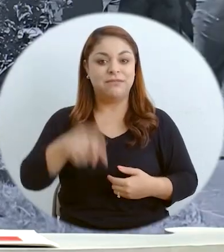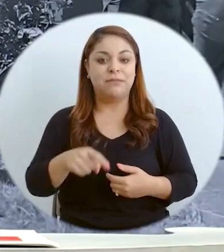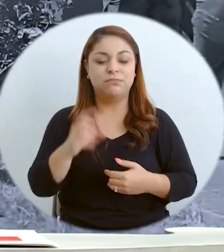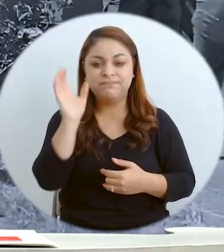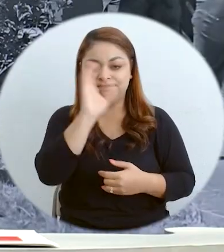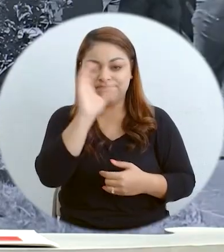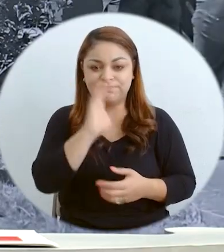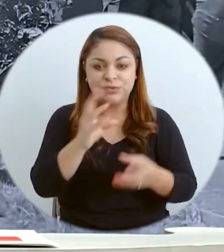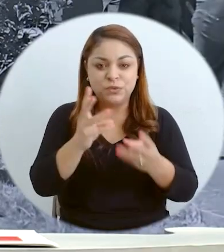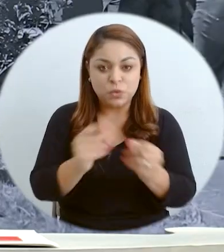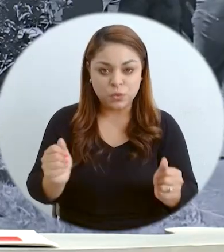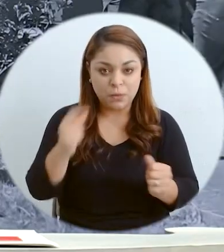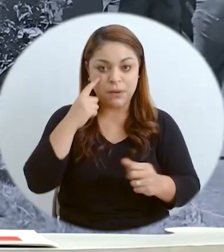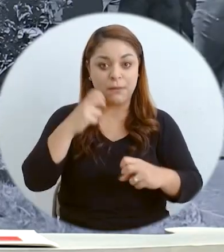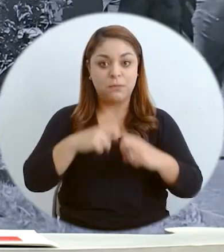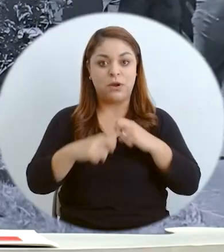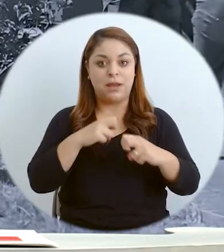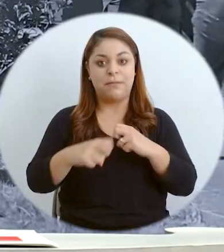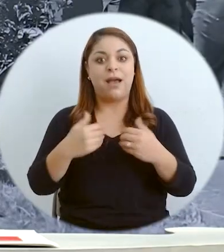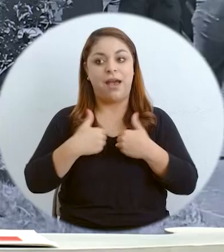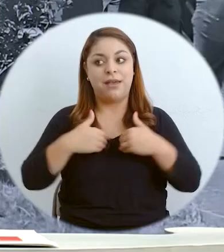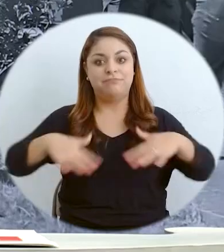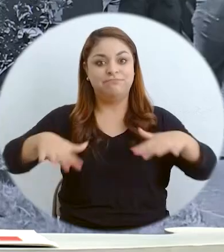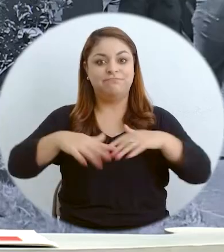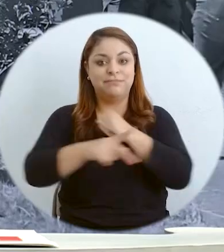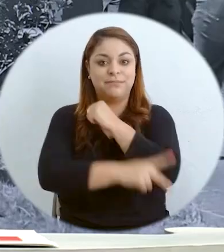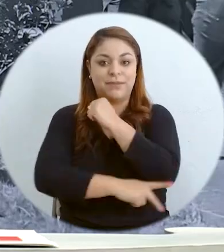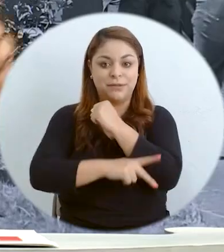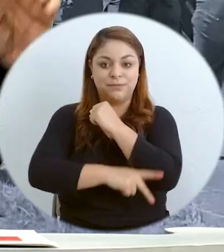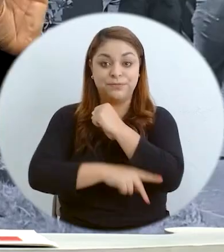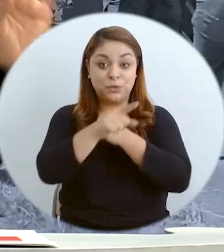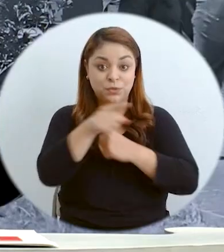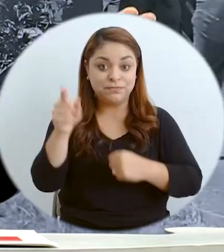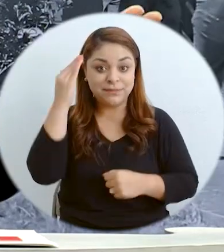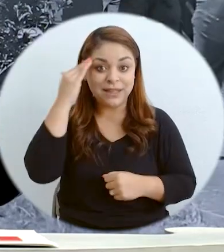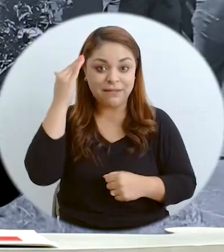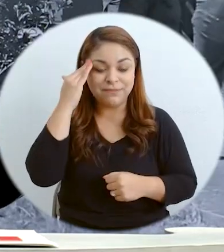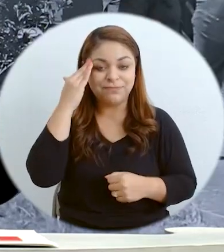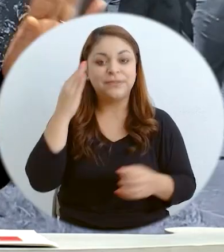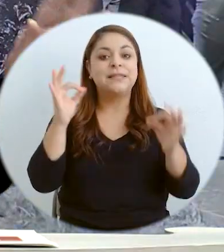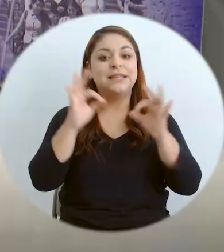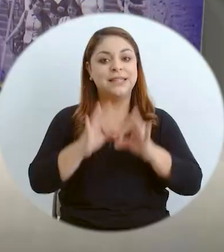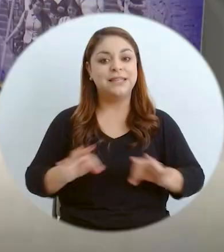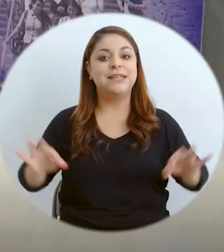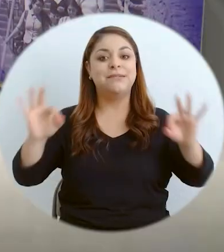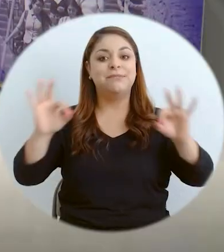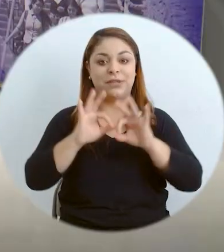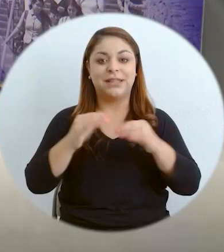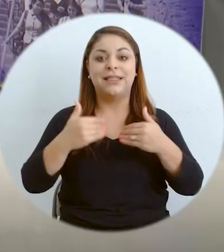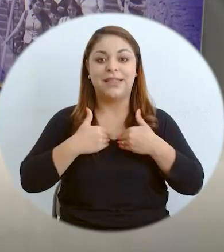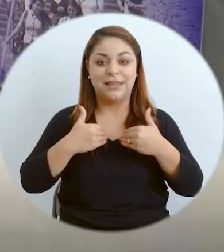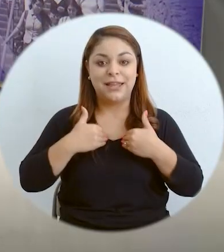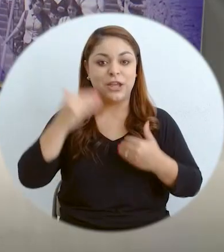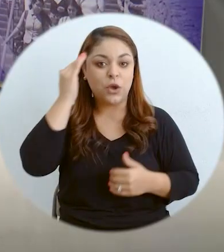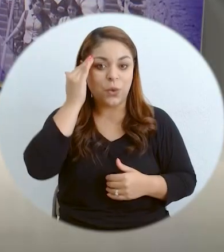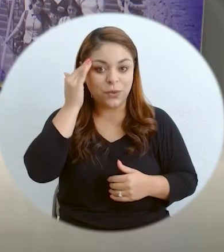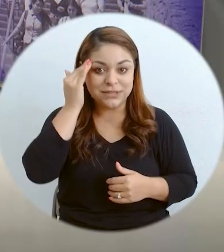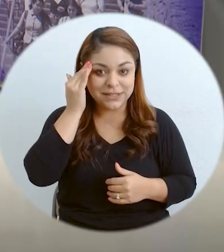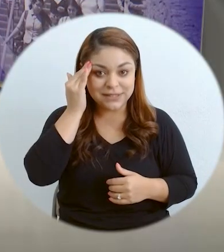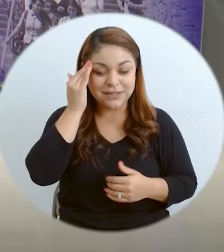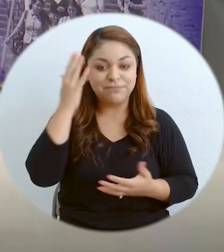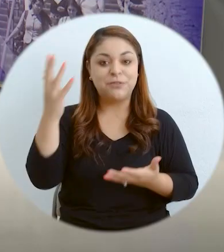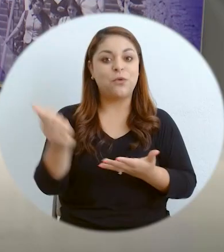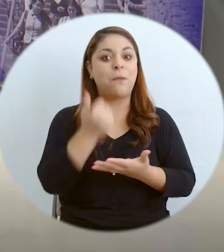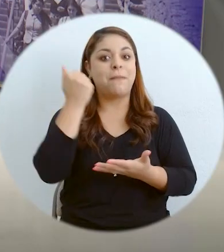está buscar la solución para los problemas que aquejan al país. Como ustedes decían, es bien importante tener esa